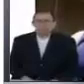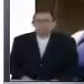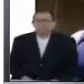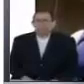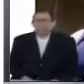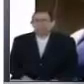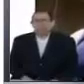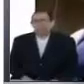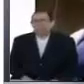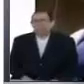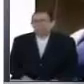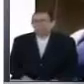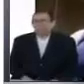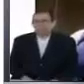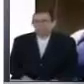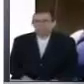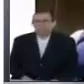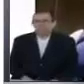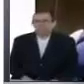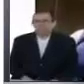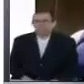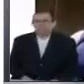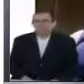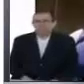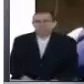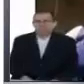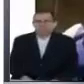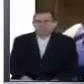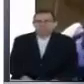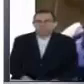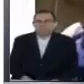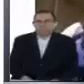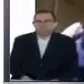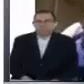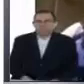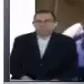Paturi. Paturi, ok. Bien. Paturi, okay.